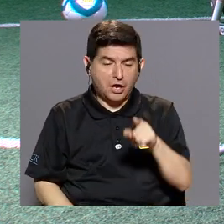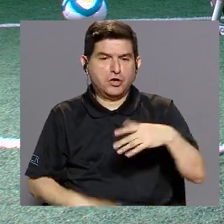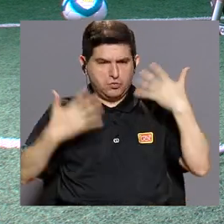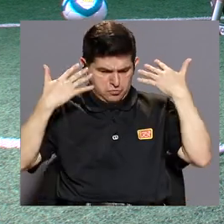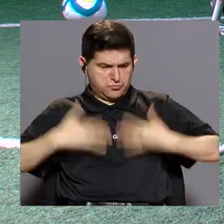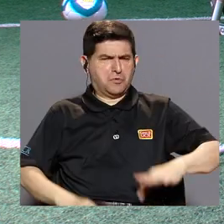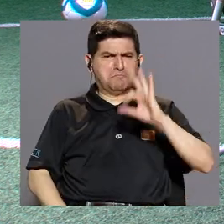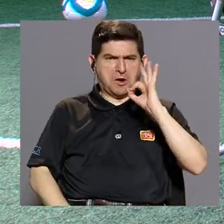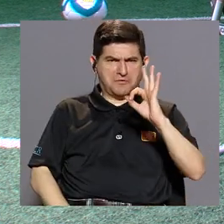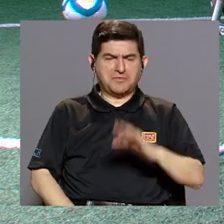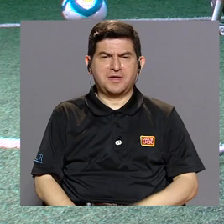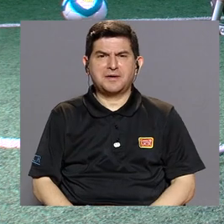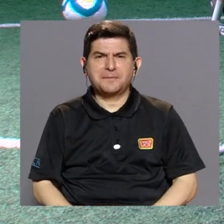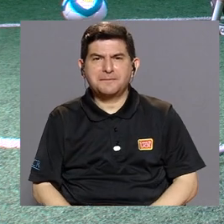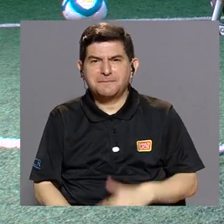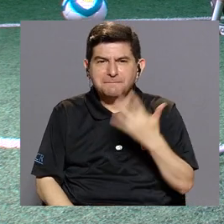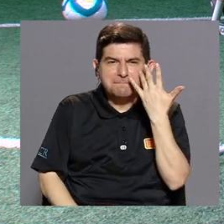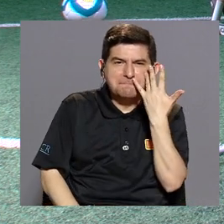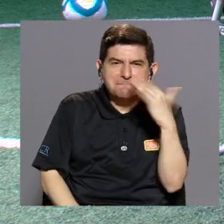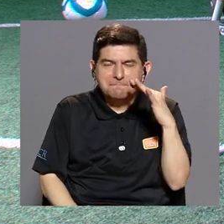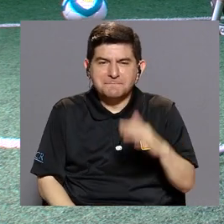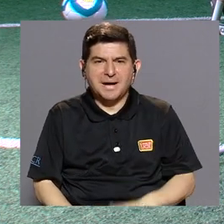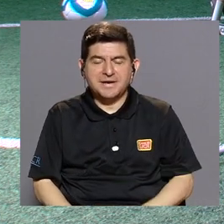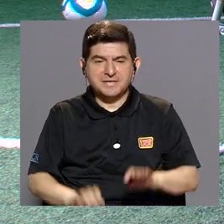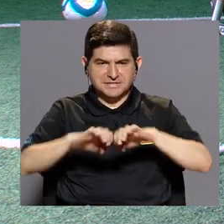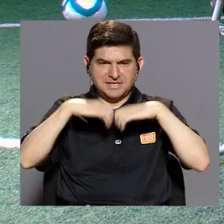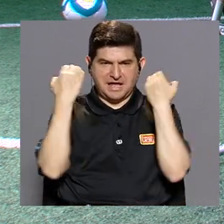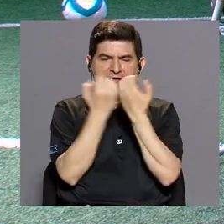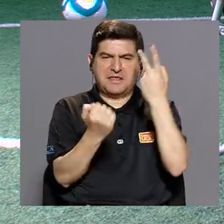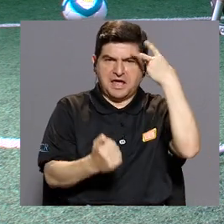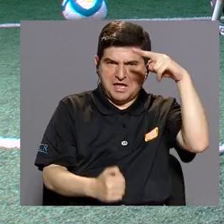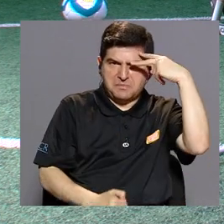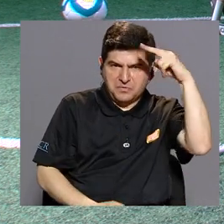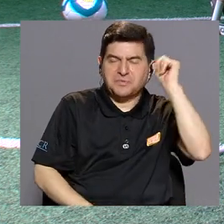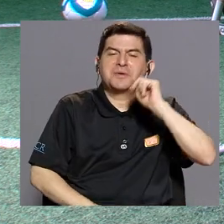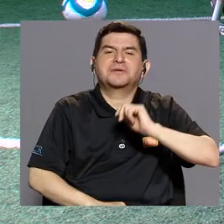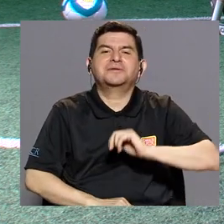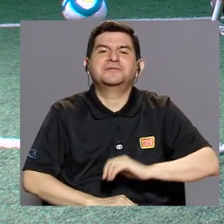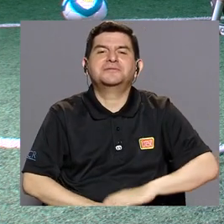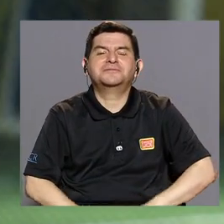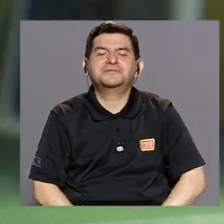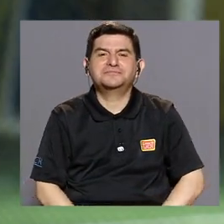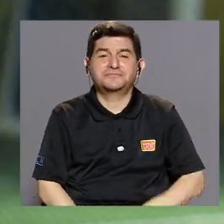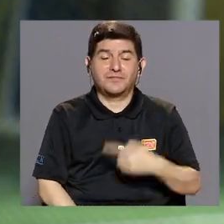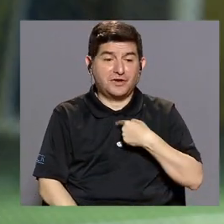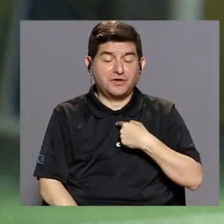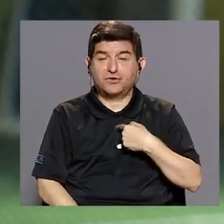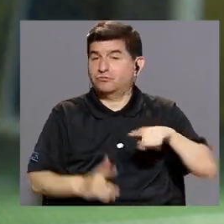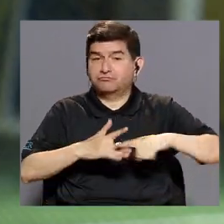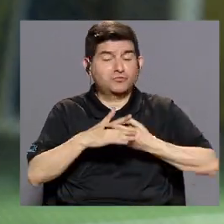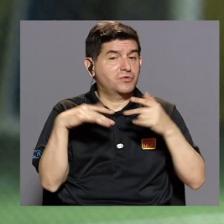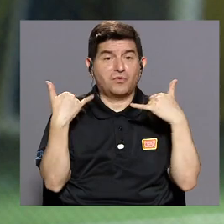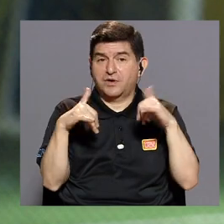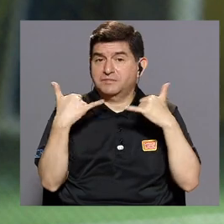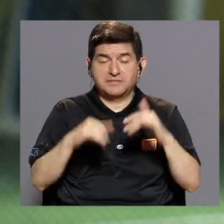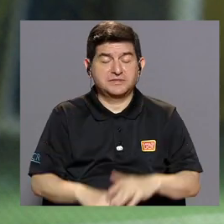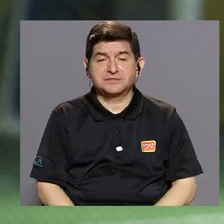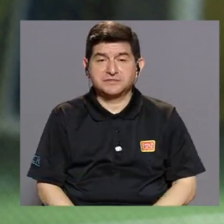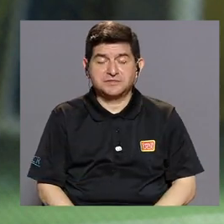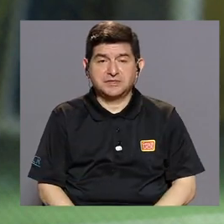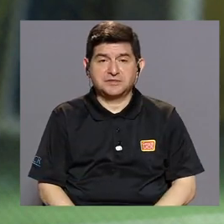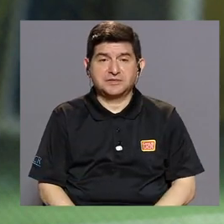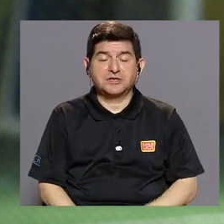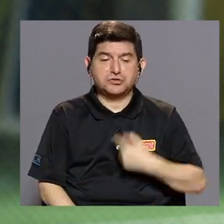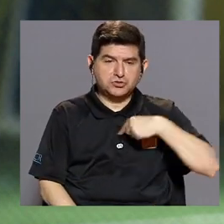con uniforme. Me acuerdo que hasta asemejaban un uniforme de un equipo mexicano, ¿verdad? Y yo no entré jugando, entraron mis